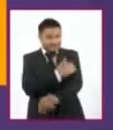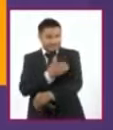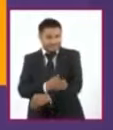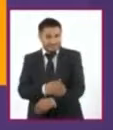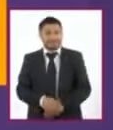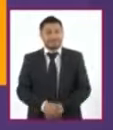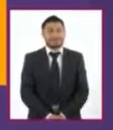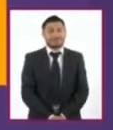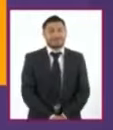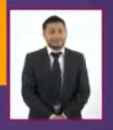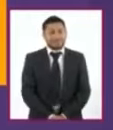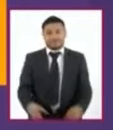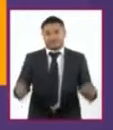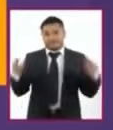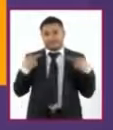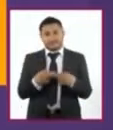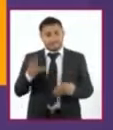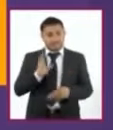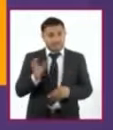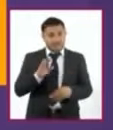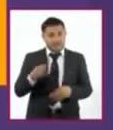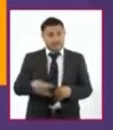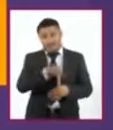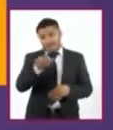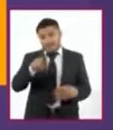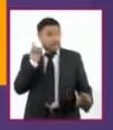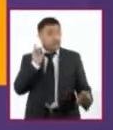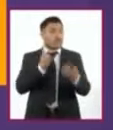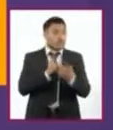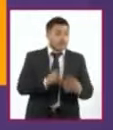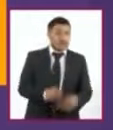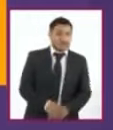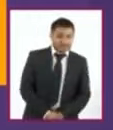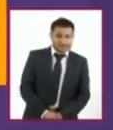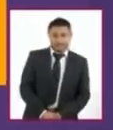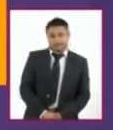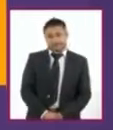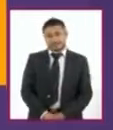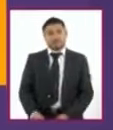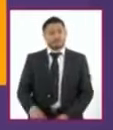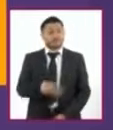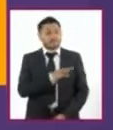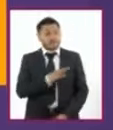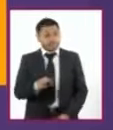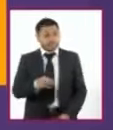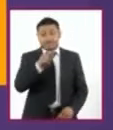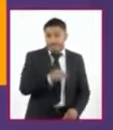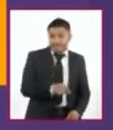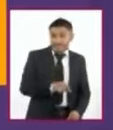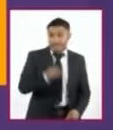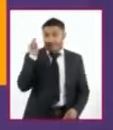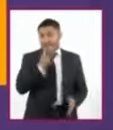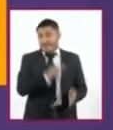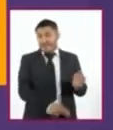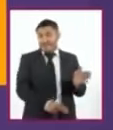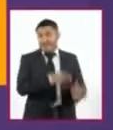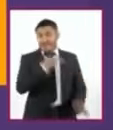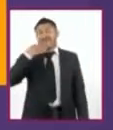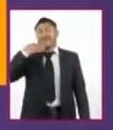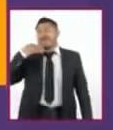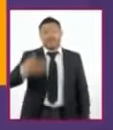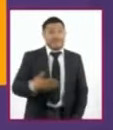clase y su profesor cuando tengan oportunidad. Podemos marcar entonces que esta figura